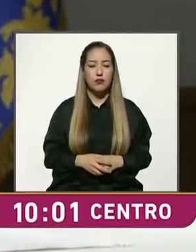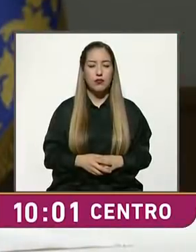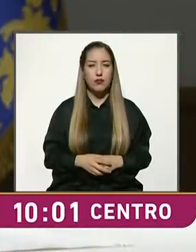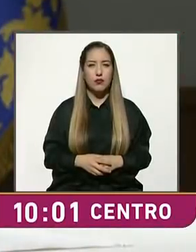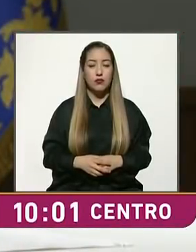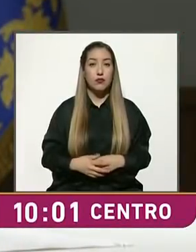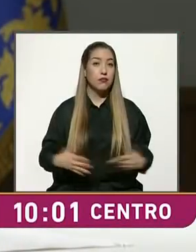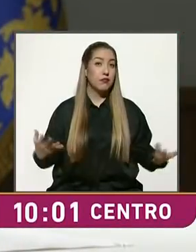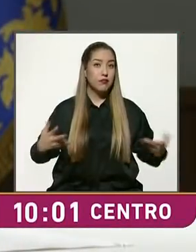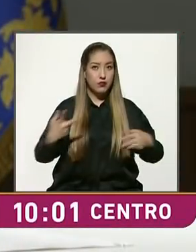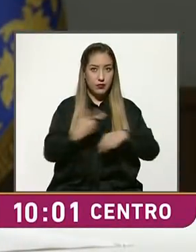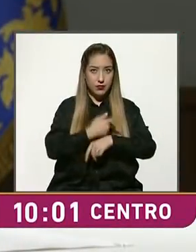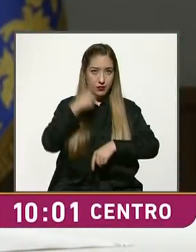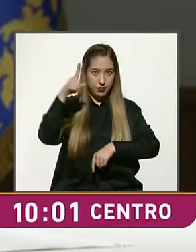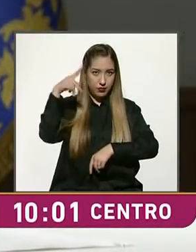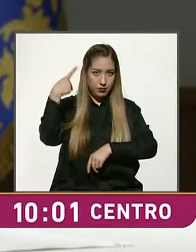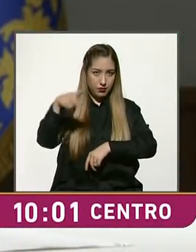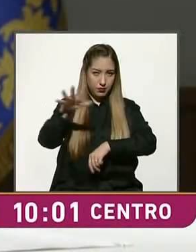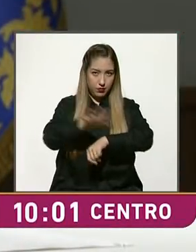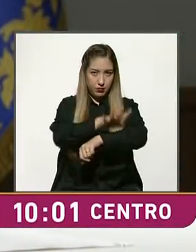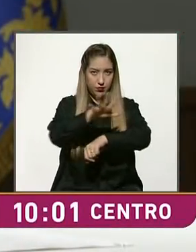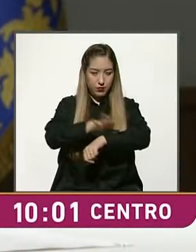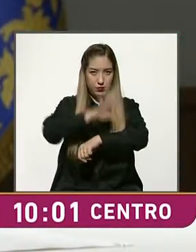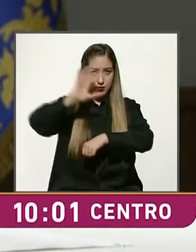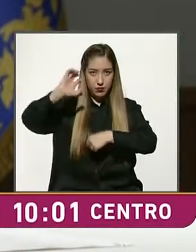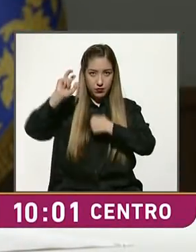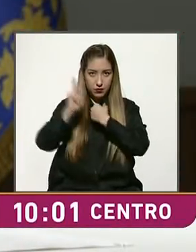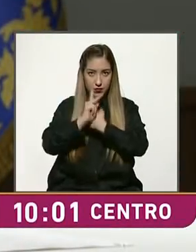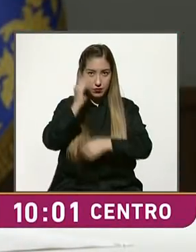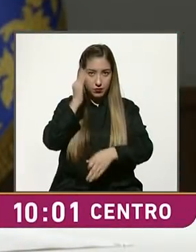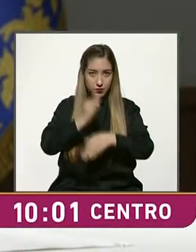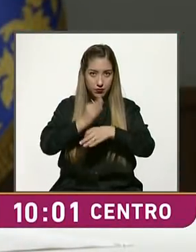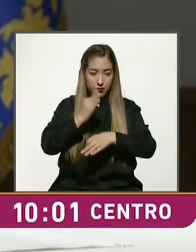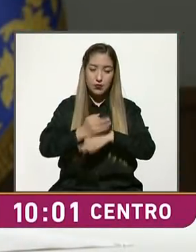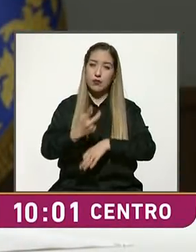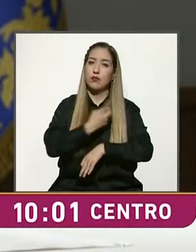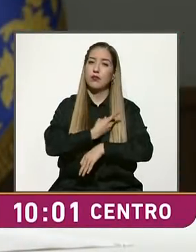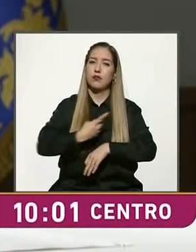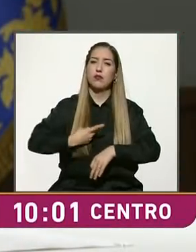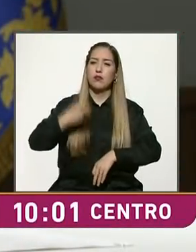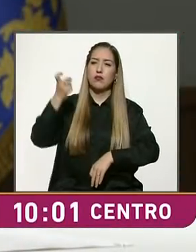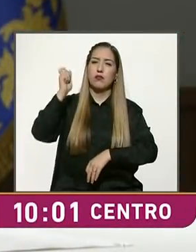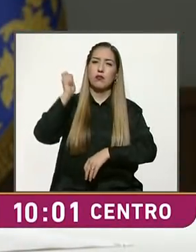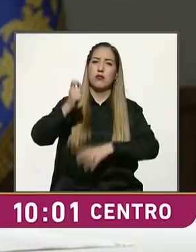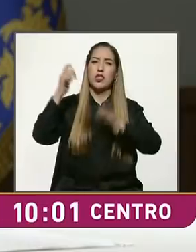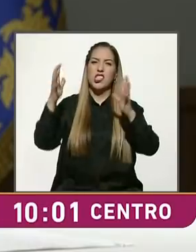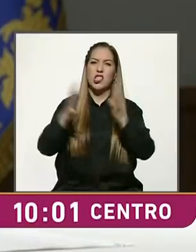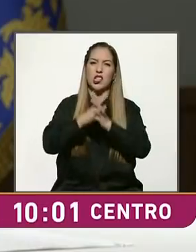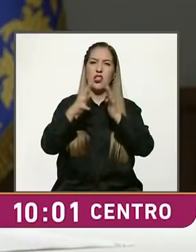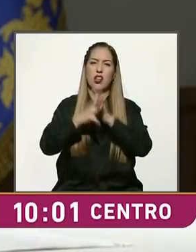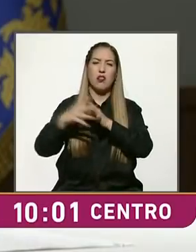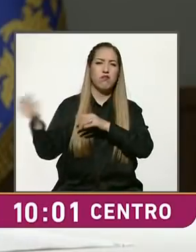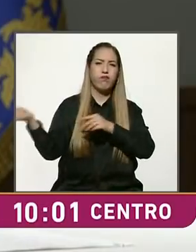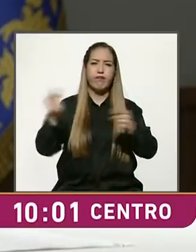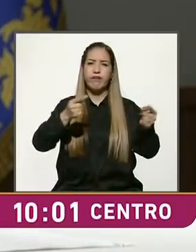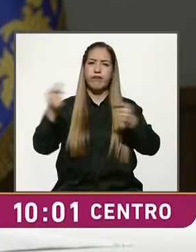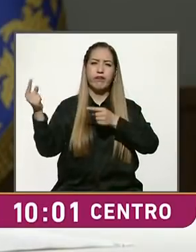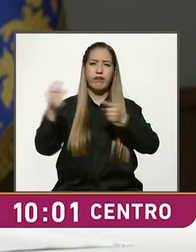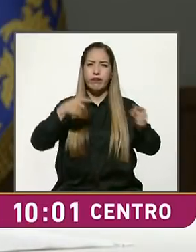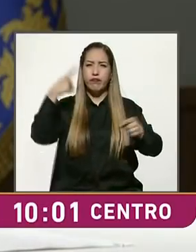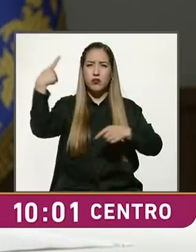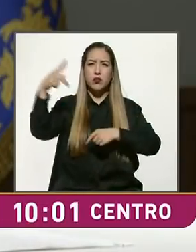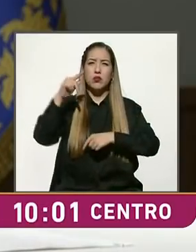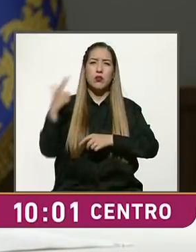Lo que está pasando al mercado energético europeo en este momento debe verse como una guerra. Con su juego del gas, Rusia